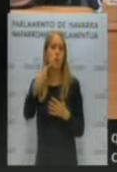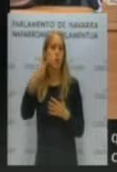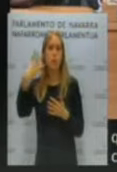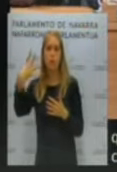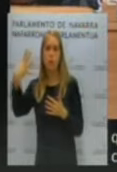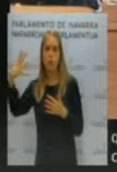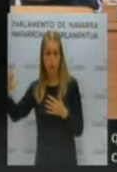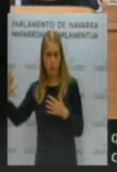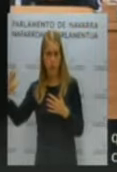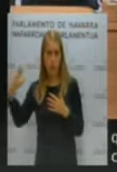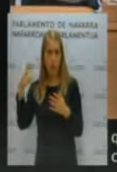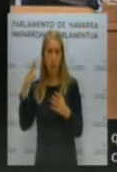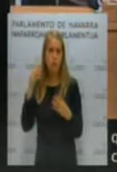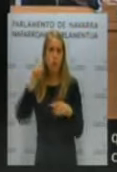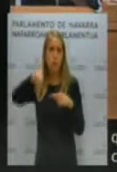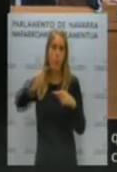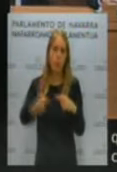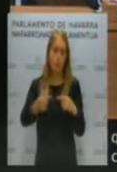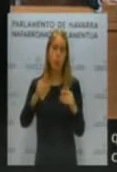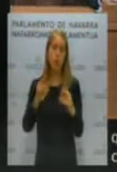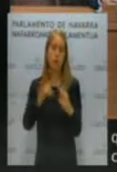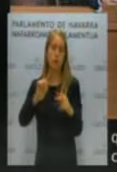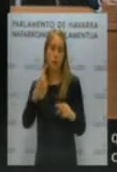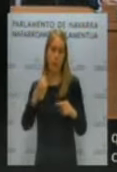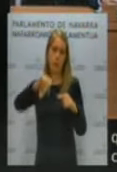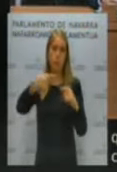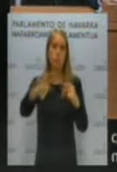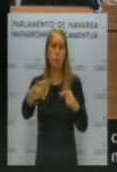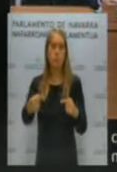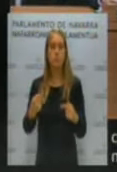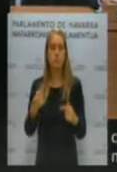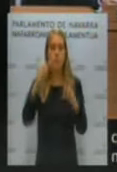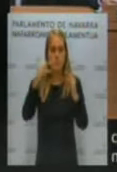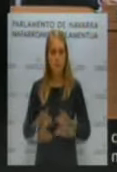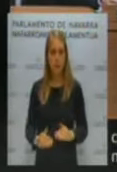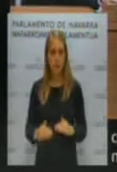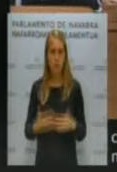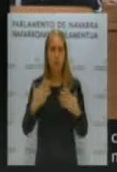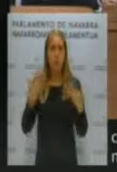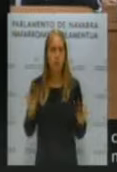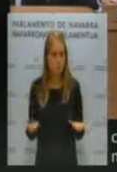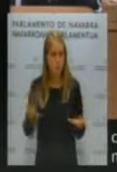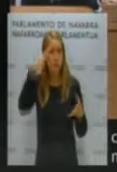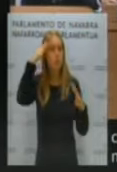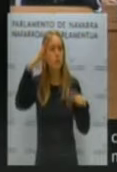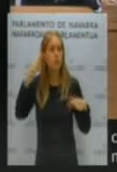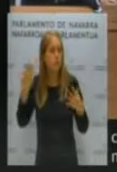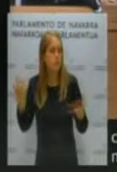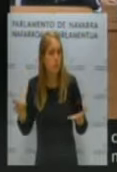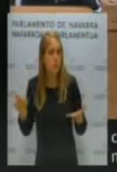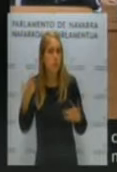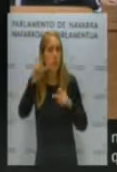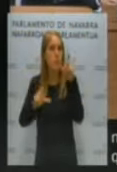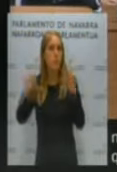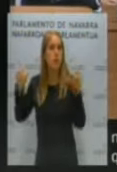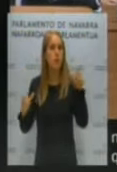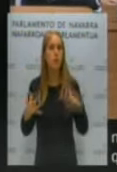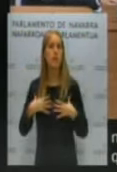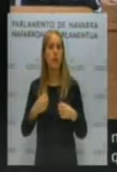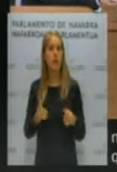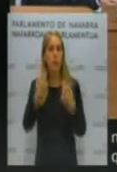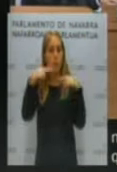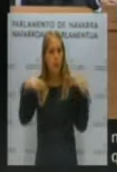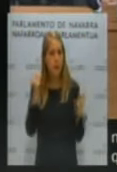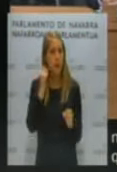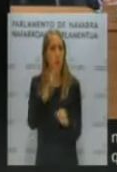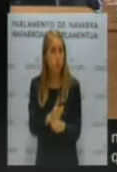9.252 consultas sucesivas menos, lo que era evidente que quienes decían que apostaban por la sanidad pública,